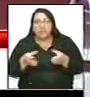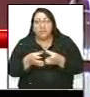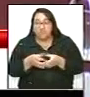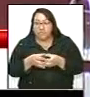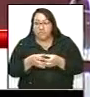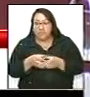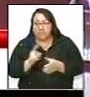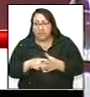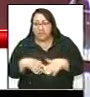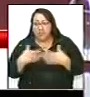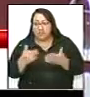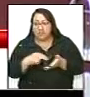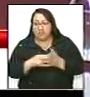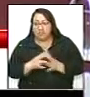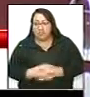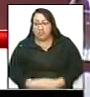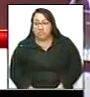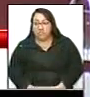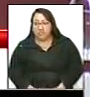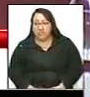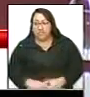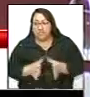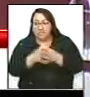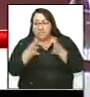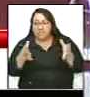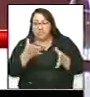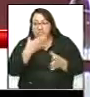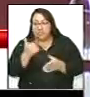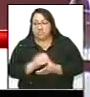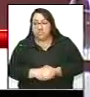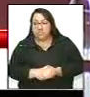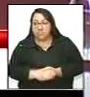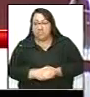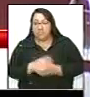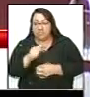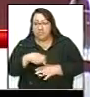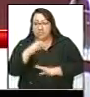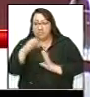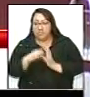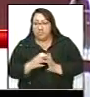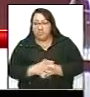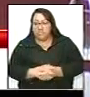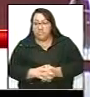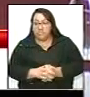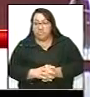a efecto de poder ampliar, mejorar, ¿no?, este proyecto.